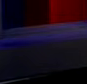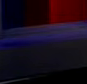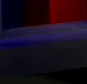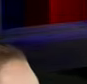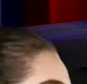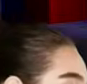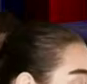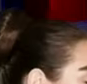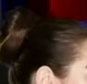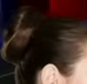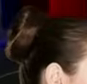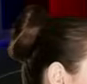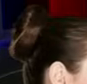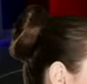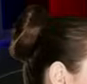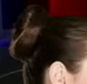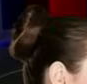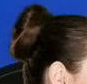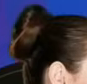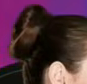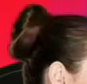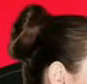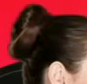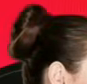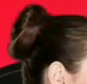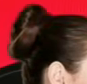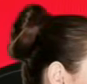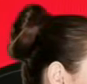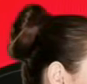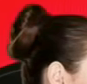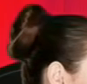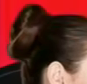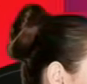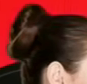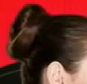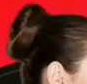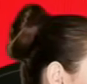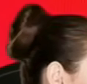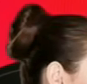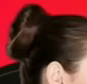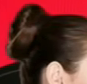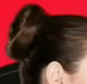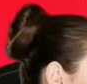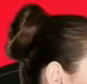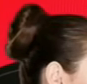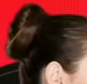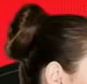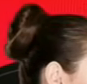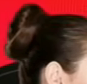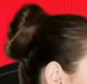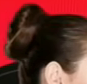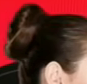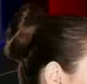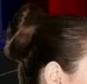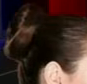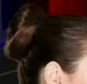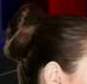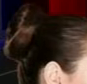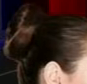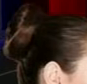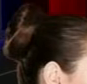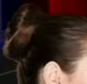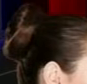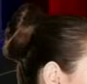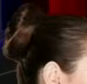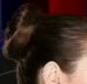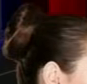El reinventarse es una obligación y eso va para todos, no solamente para los medios impresos. Y es verdad, Denise, hace muchos años